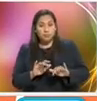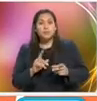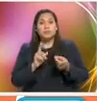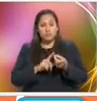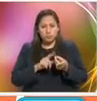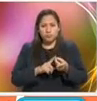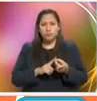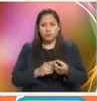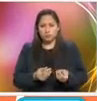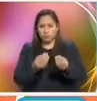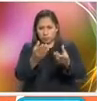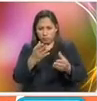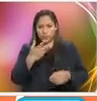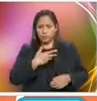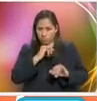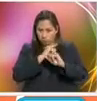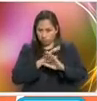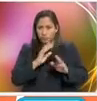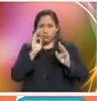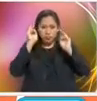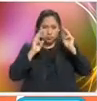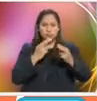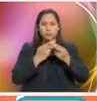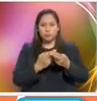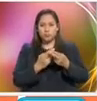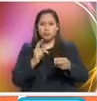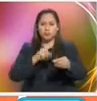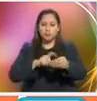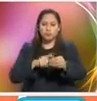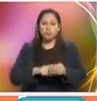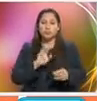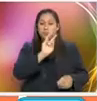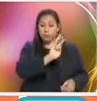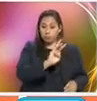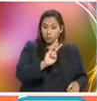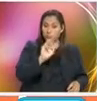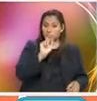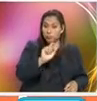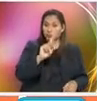está dispuesta toda la información de todos los museos que participan, es